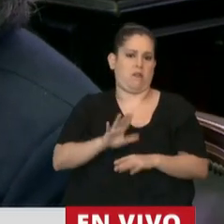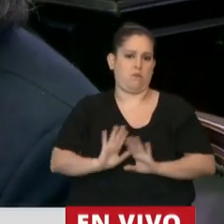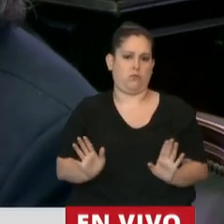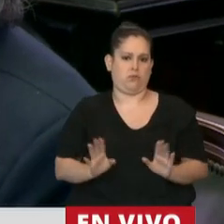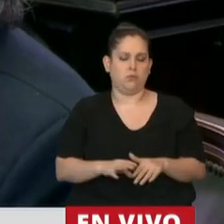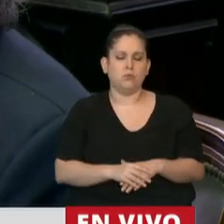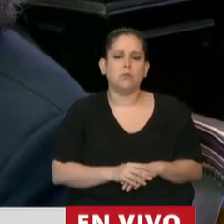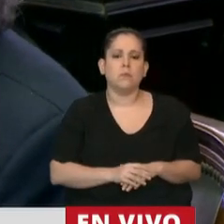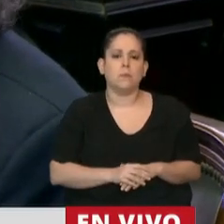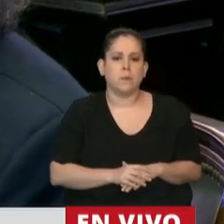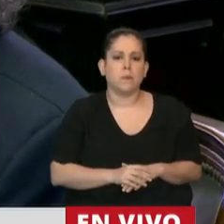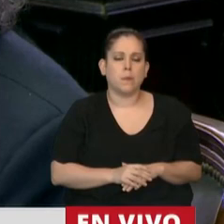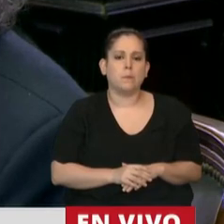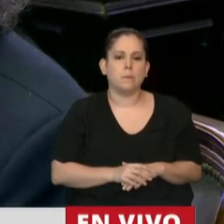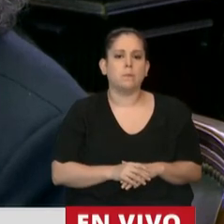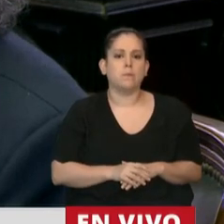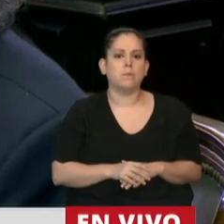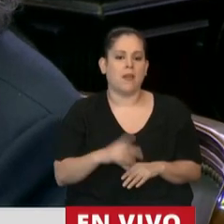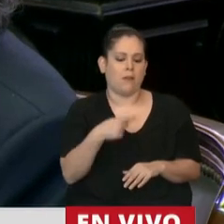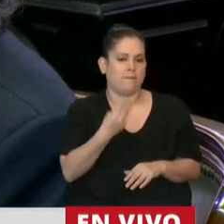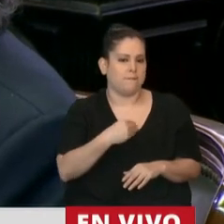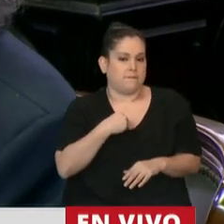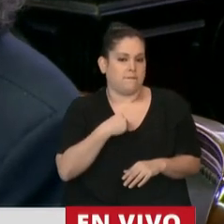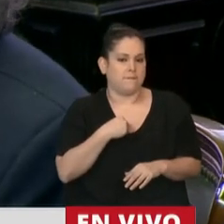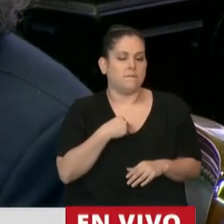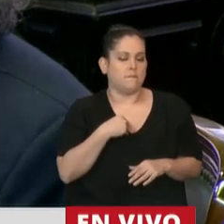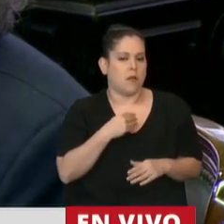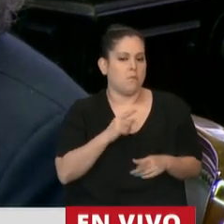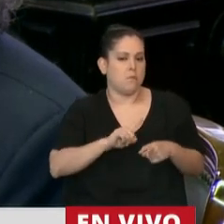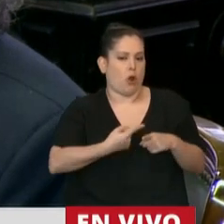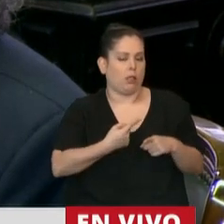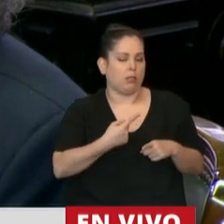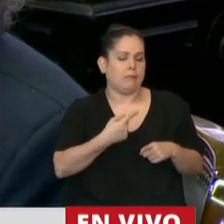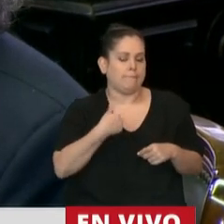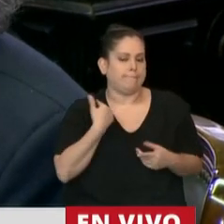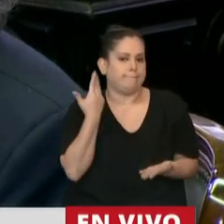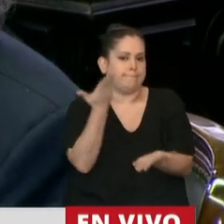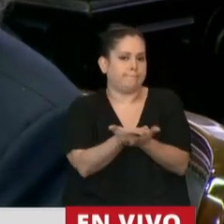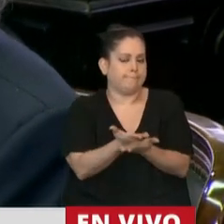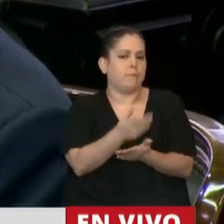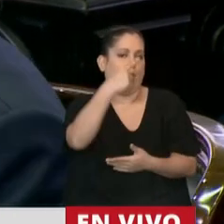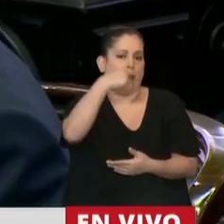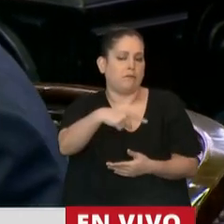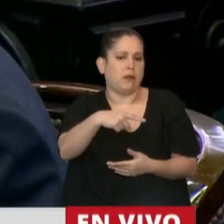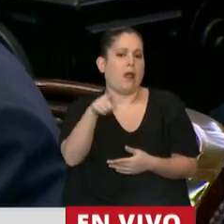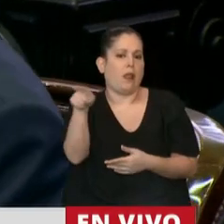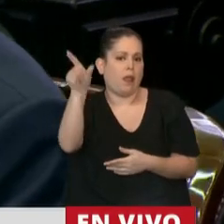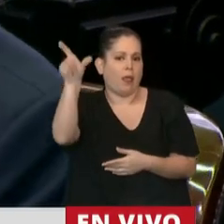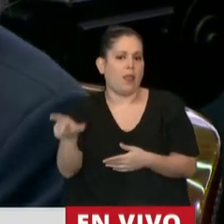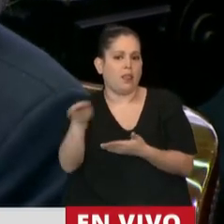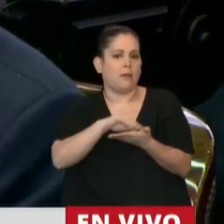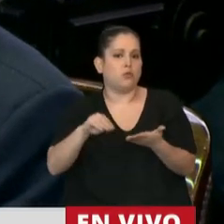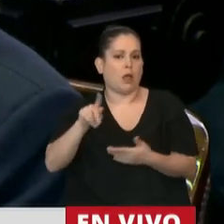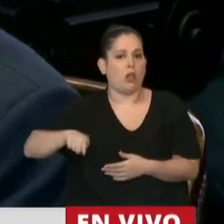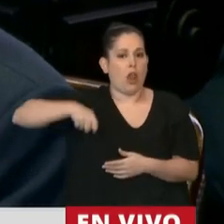que, fruto de las pasiones, nosotros hicimos ese planteo, fue defendido por el diputado